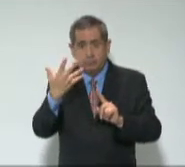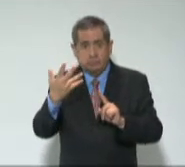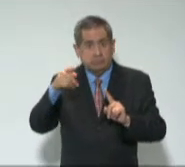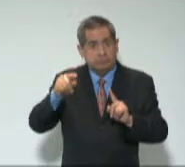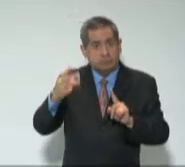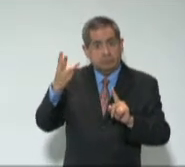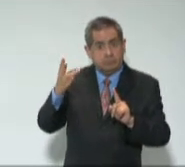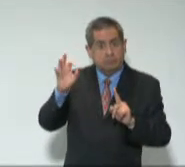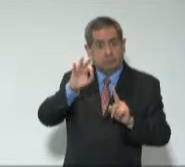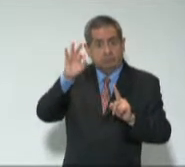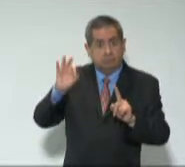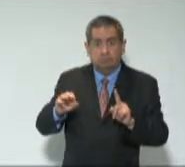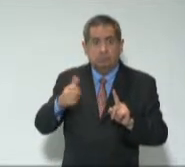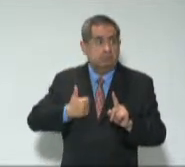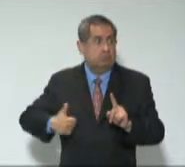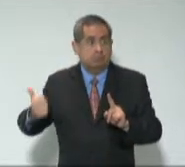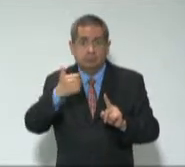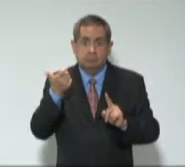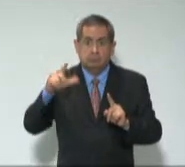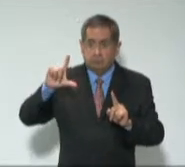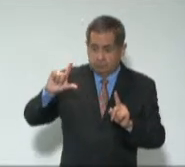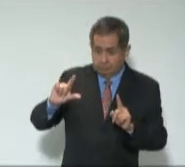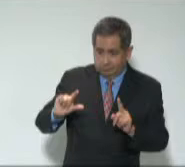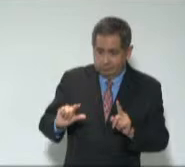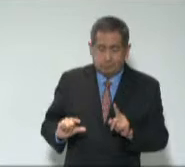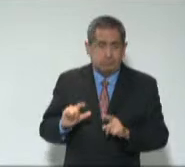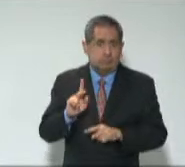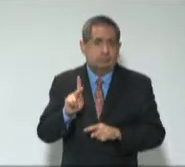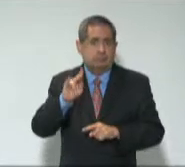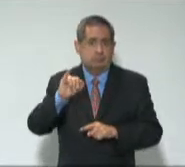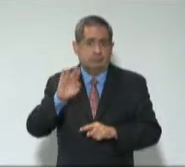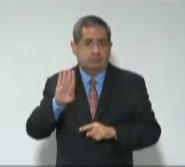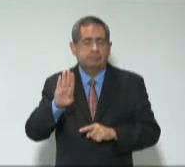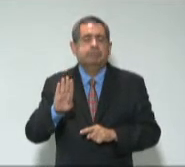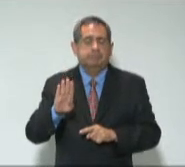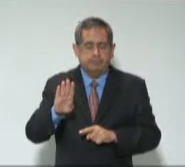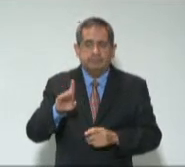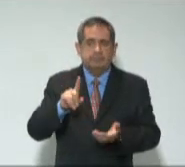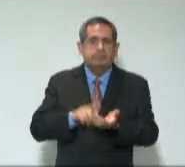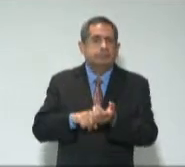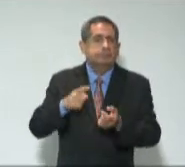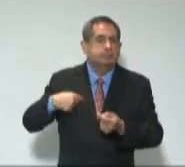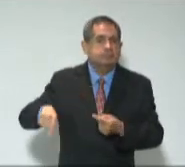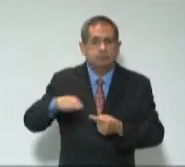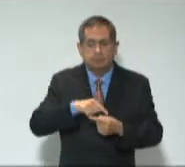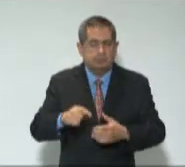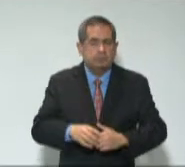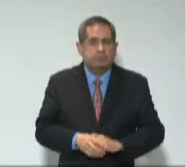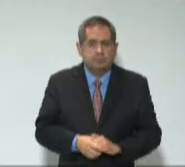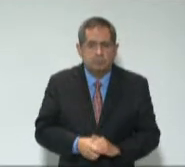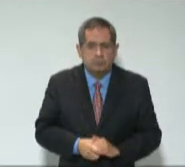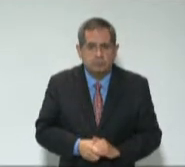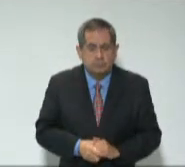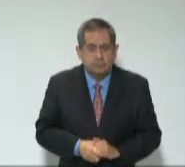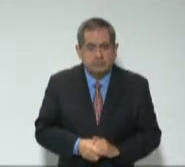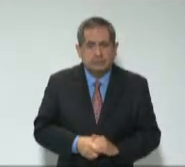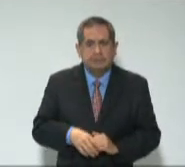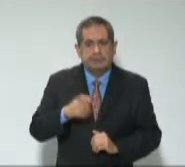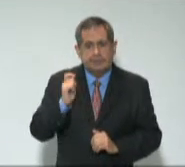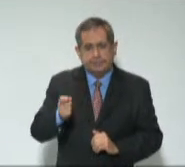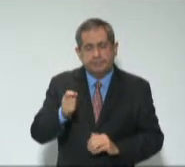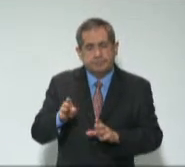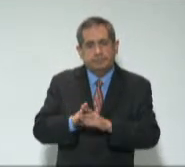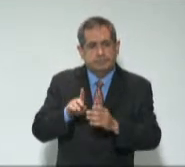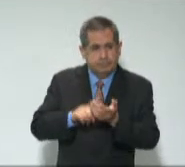5.3 puntos en en este producto interno bruto En porcentaje es un impacto